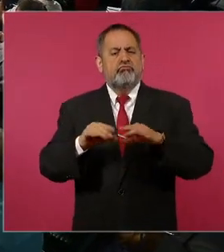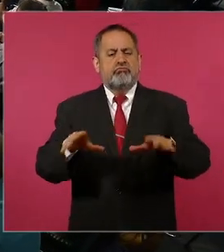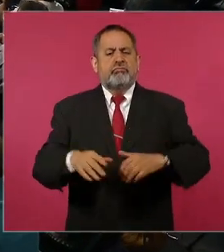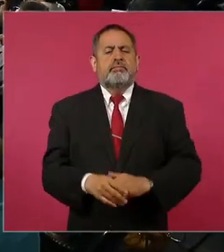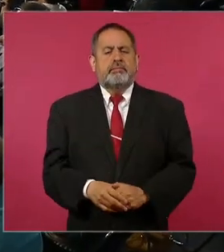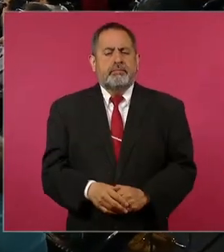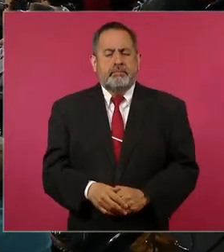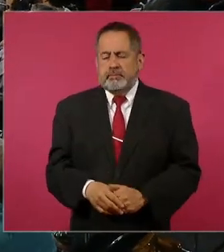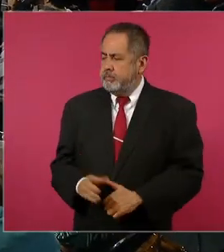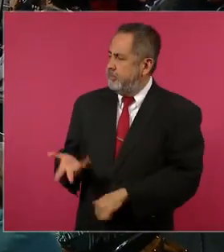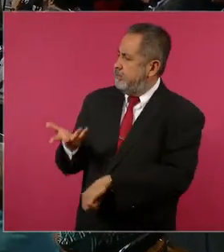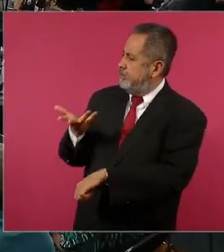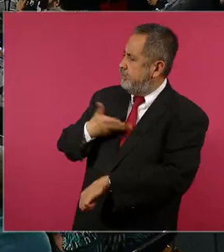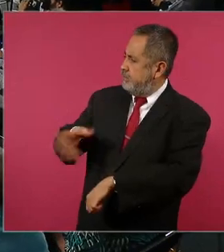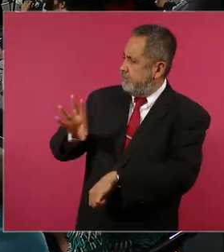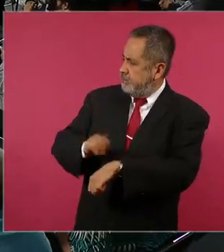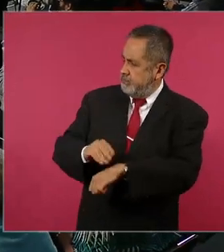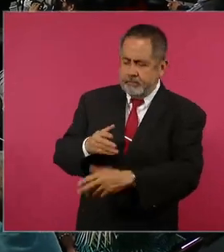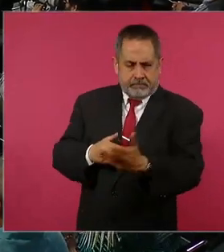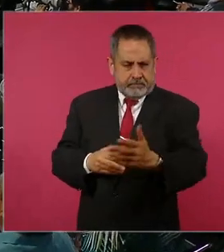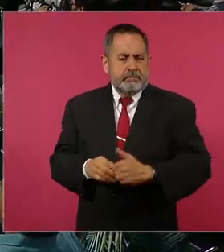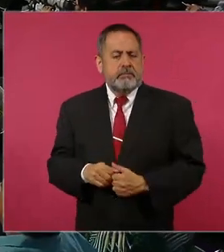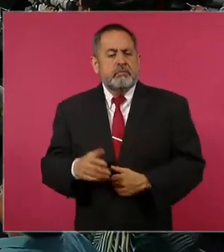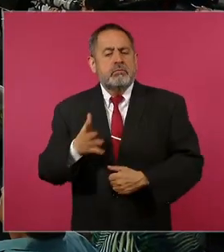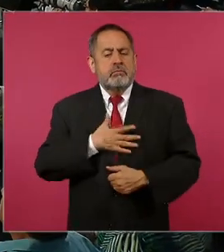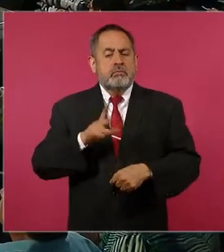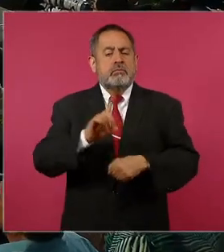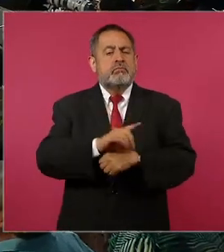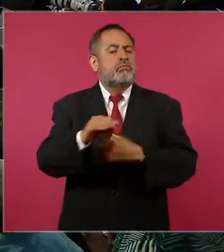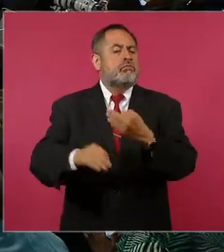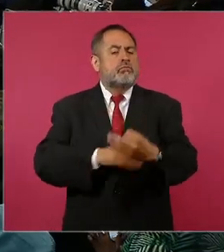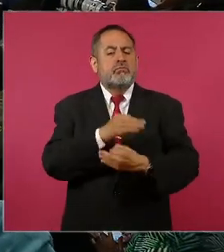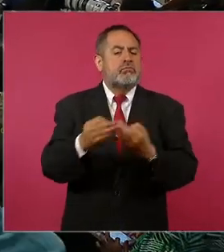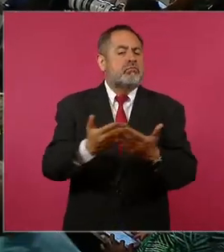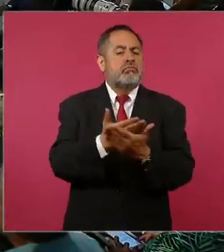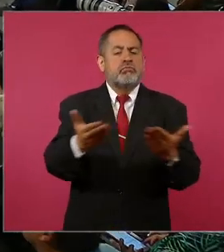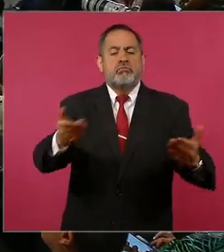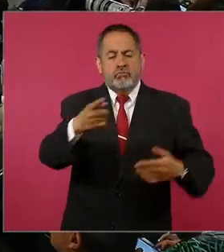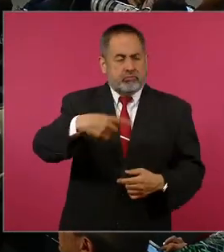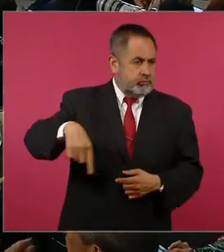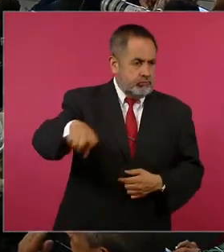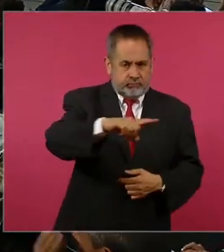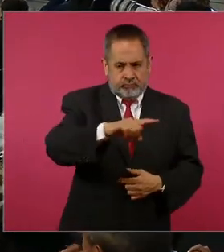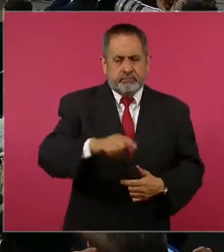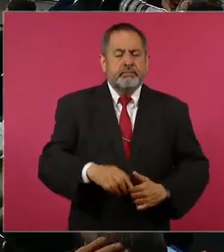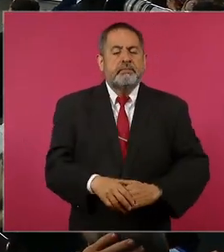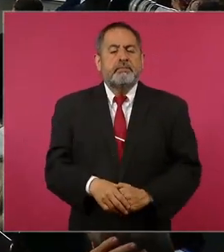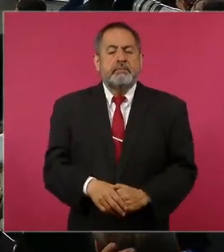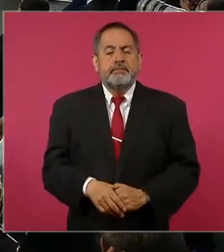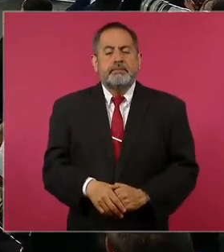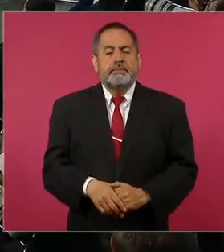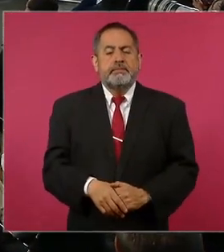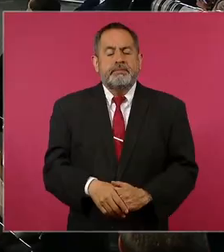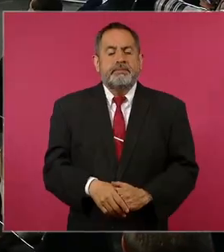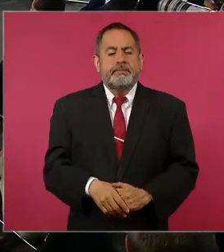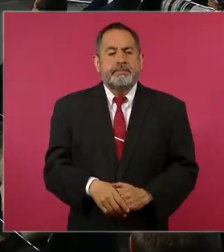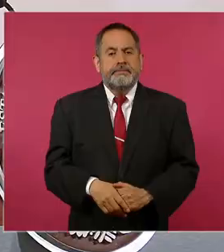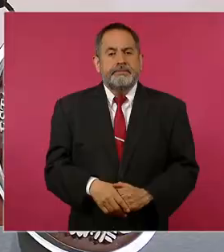Con su permiso, señor presidente, muy buenos días a todas y a todos.